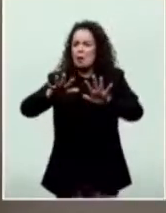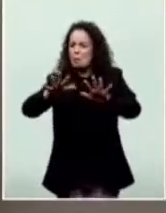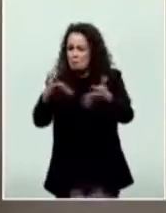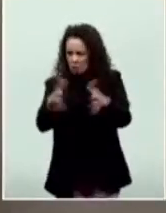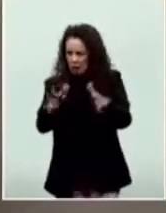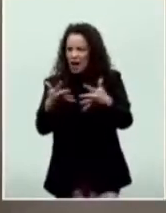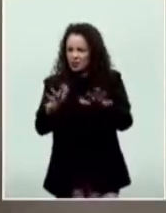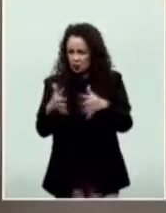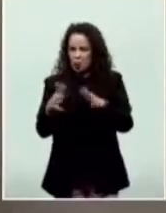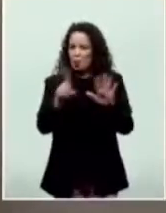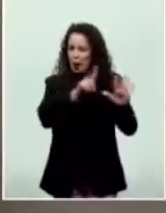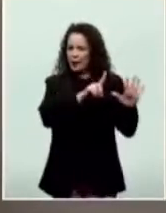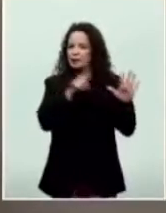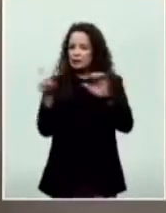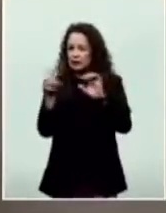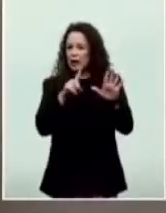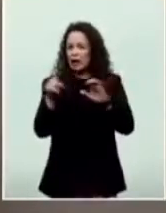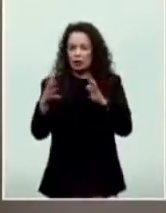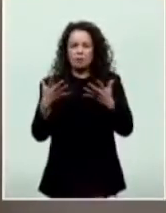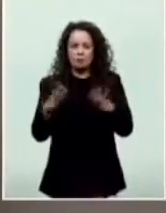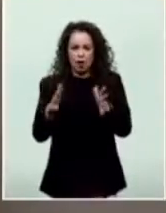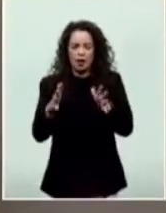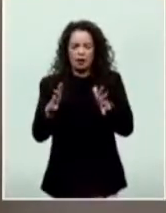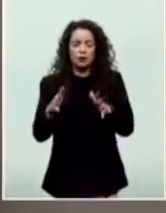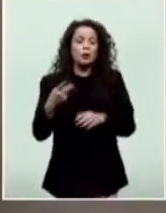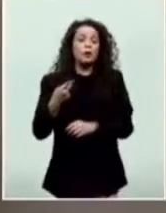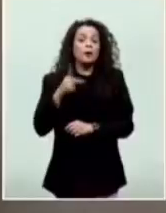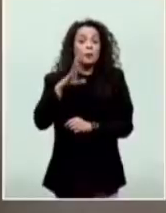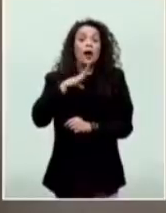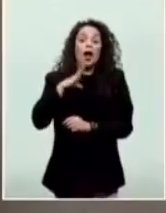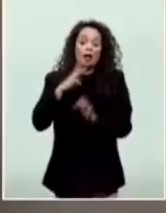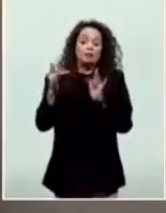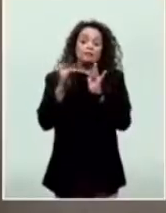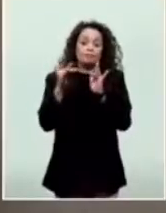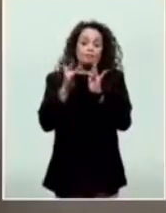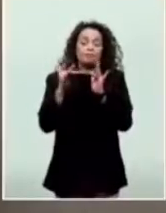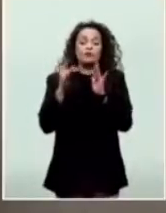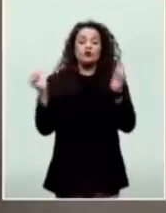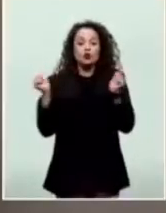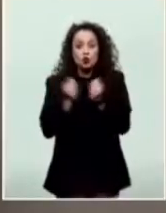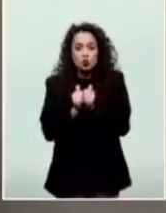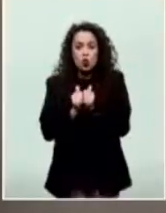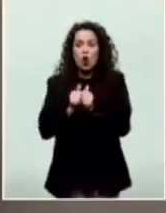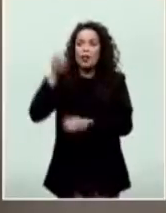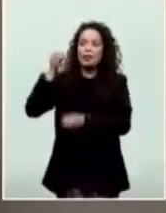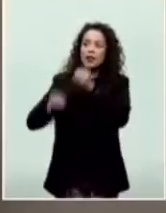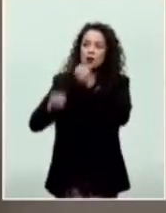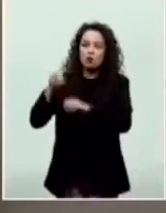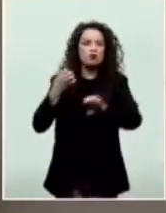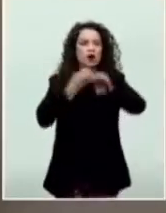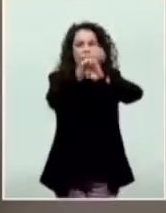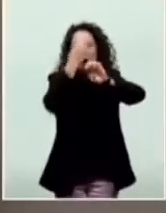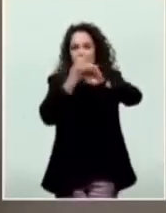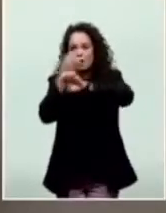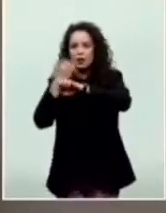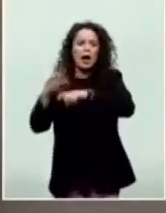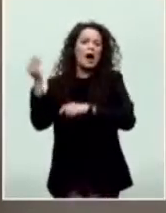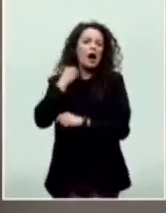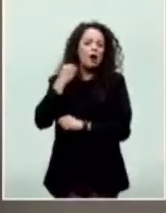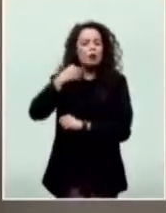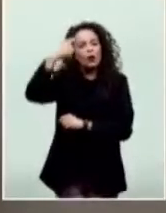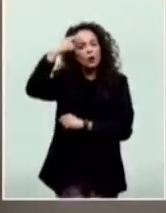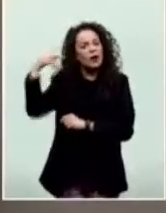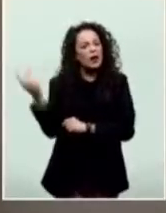hablando y hemos estado muy en contacto con defensorías y con tribunales de los estados para tratar de estar monitoreando